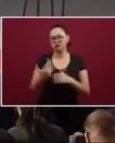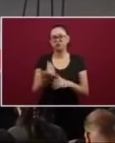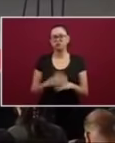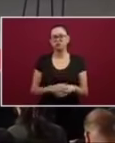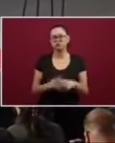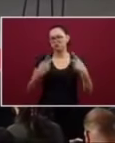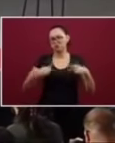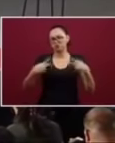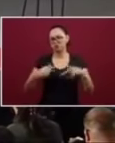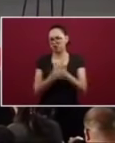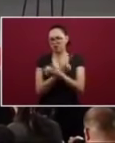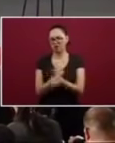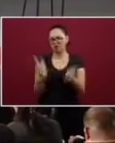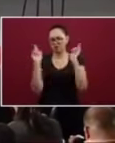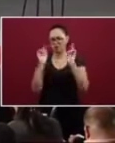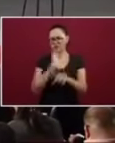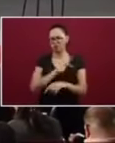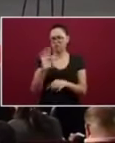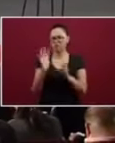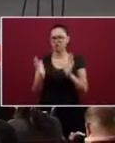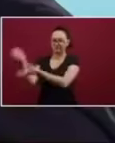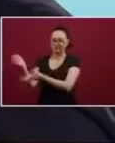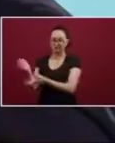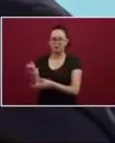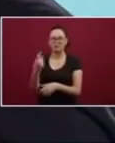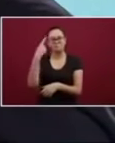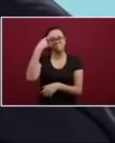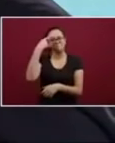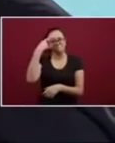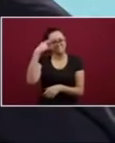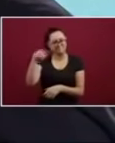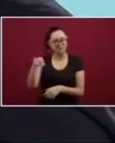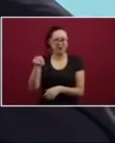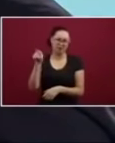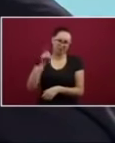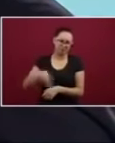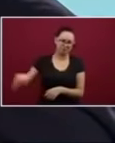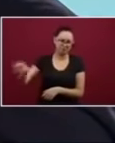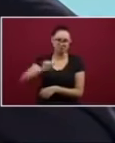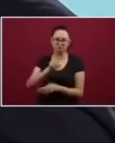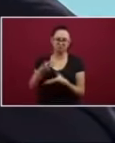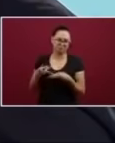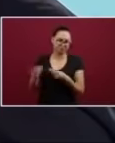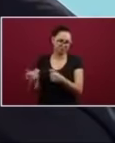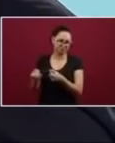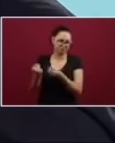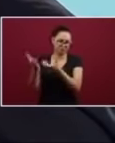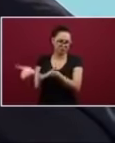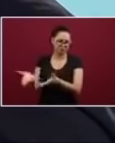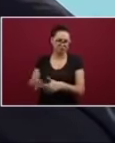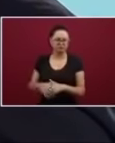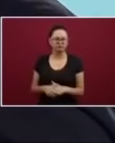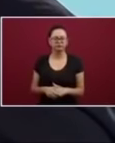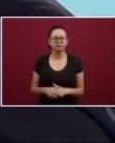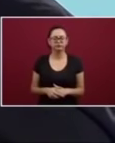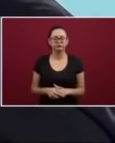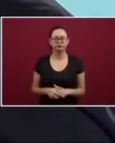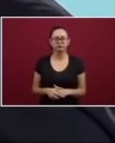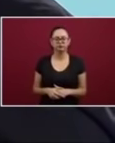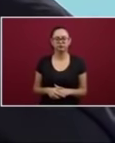Corvette, Land Rover, Hummer, en fin, vehículos que son denominados de lujo, alrededor de 82